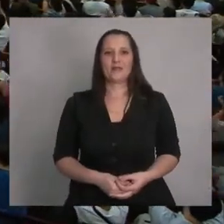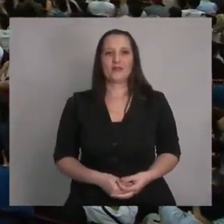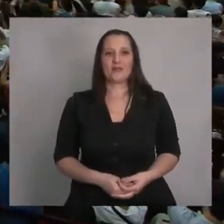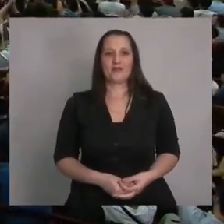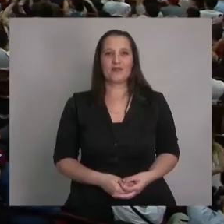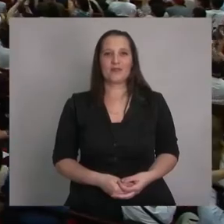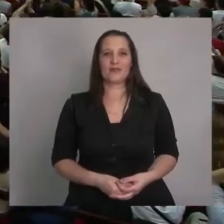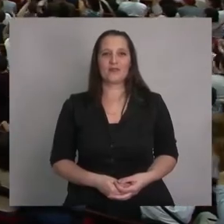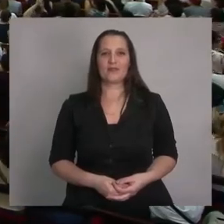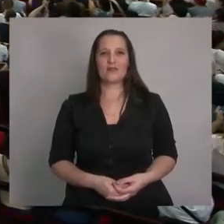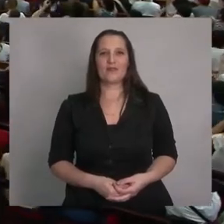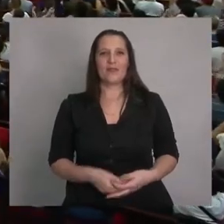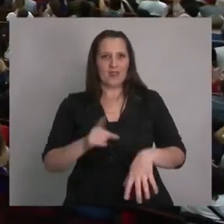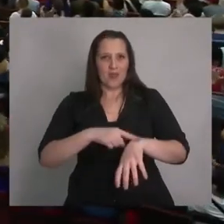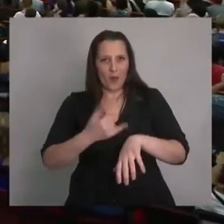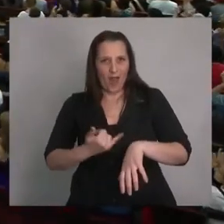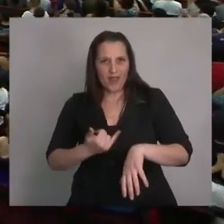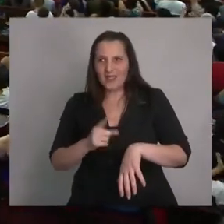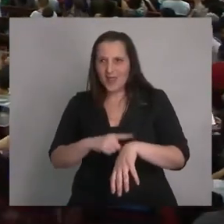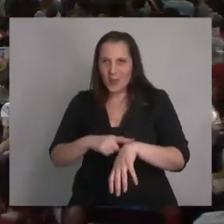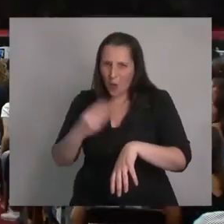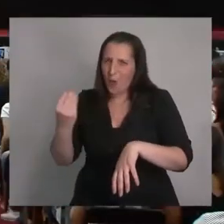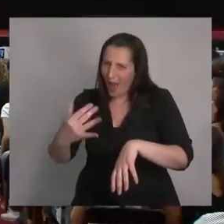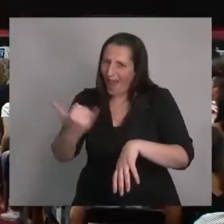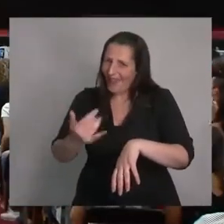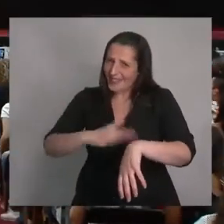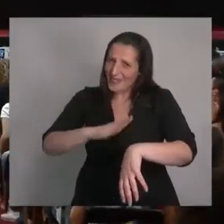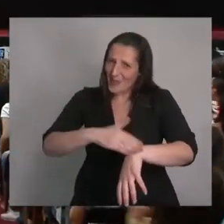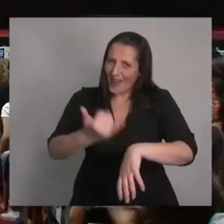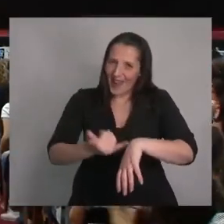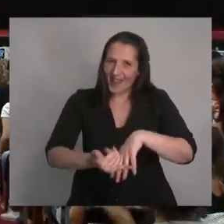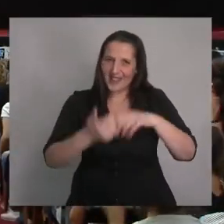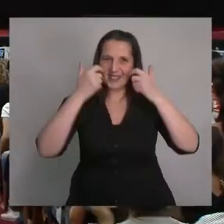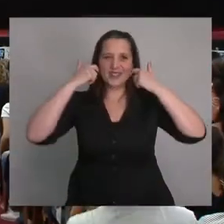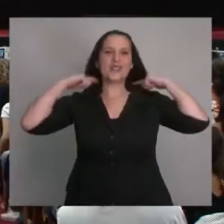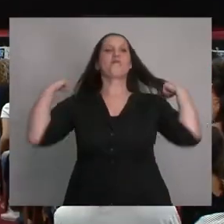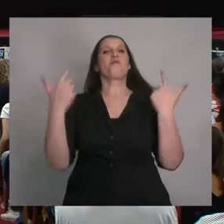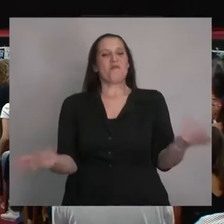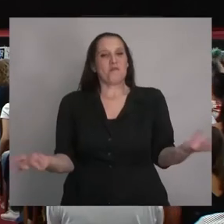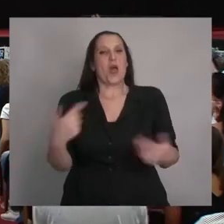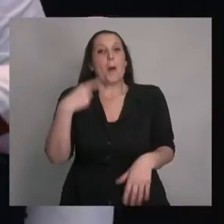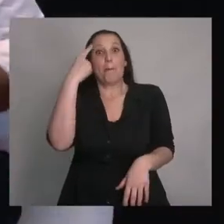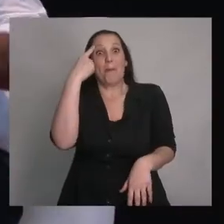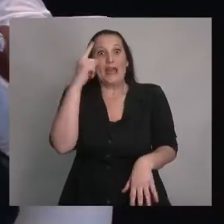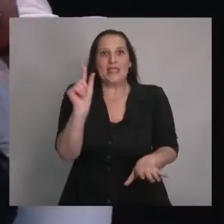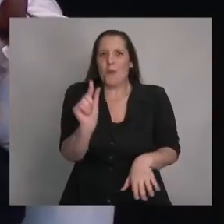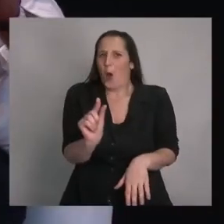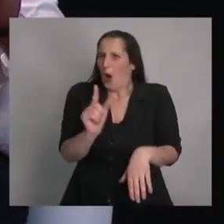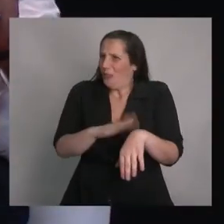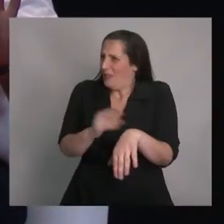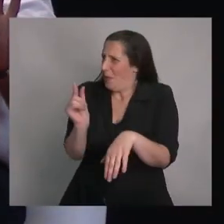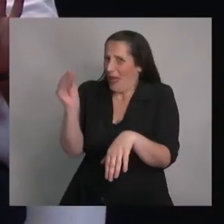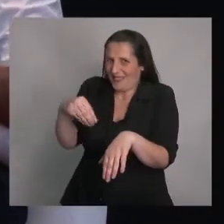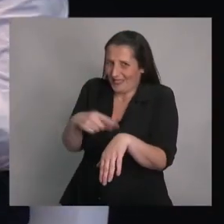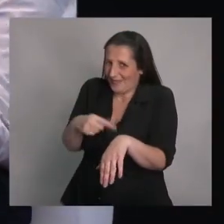tenemos más tiempo tenemos más tiempo bueno yo pienso que tenemos un poquito de tiempo